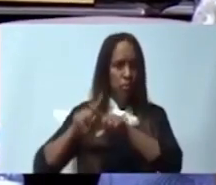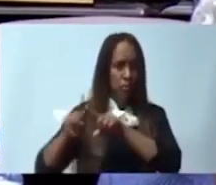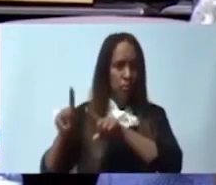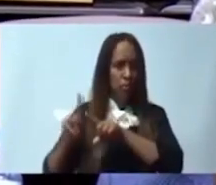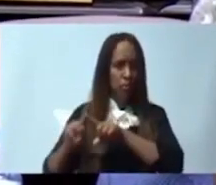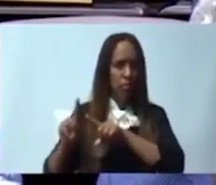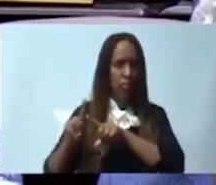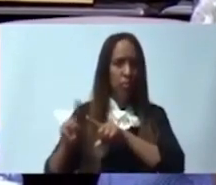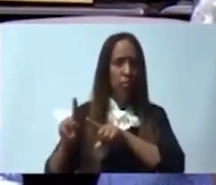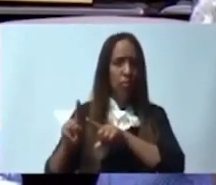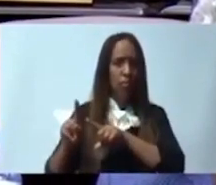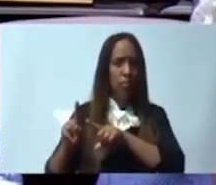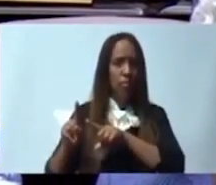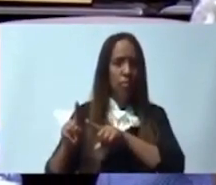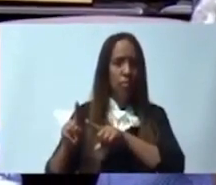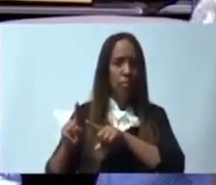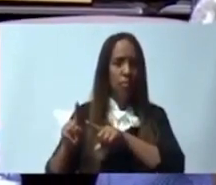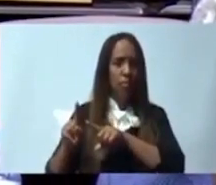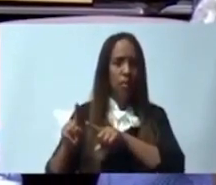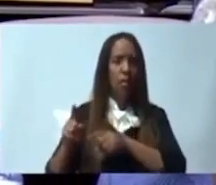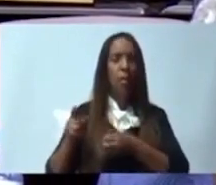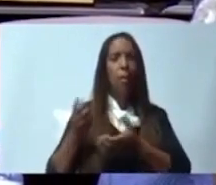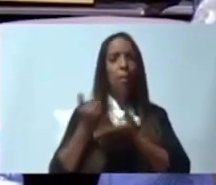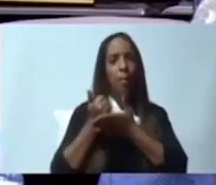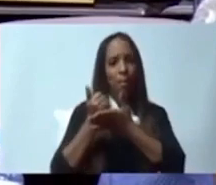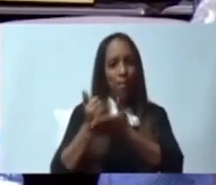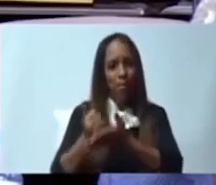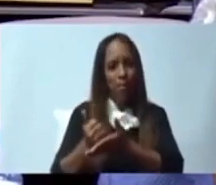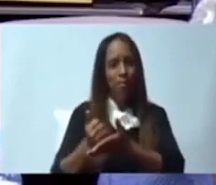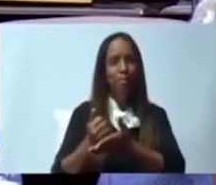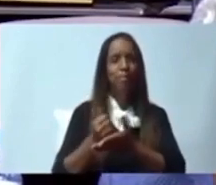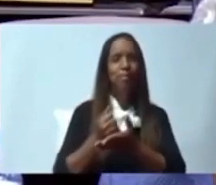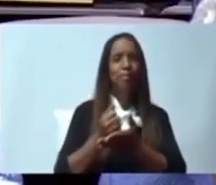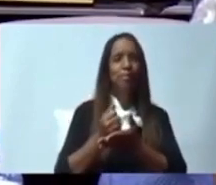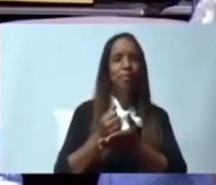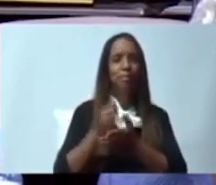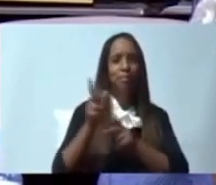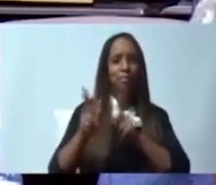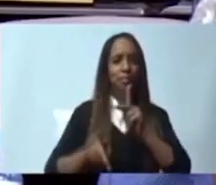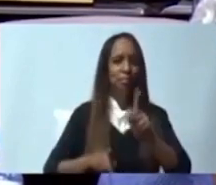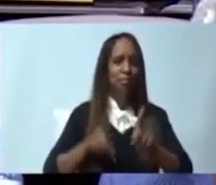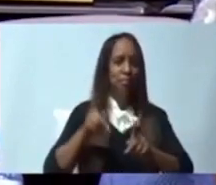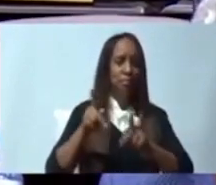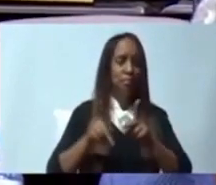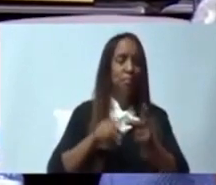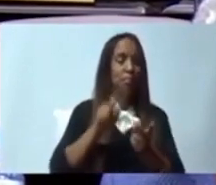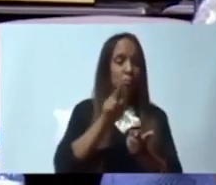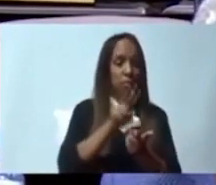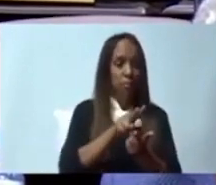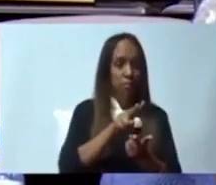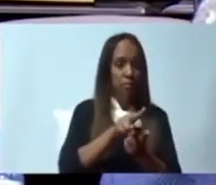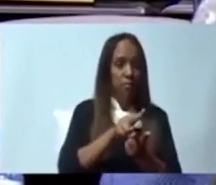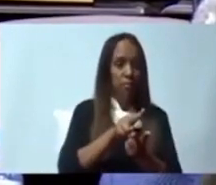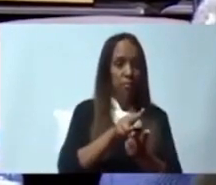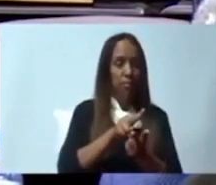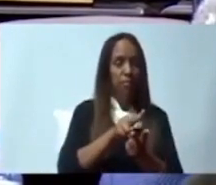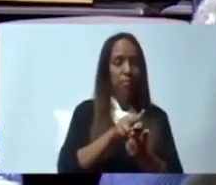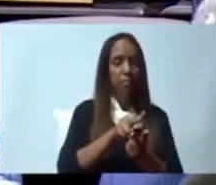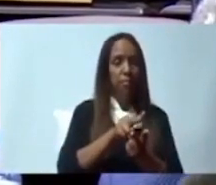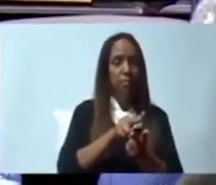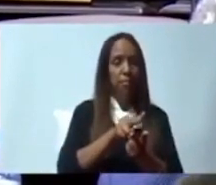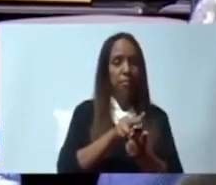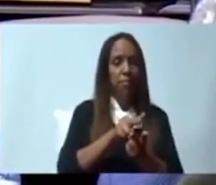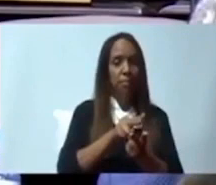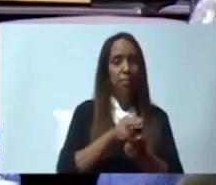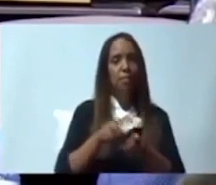proceso. Si no gana nuevamente porque no va como candidata, entonces tendrá que ir a un tribunal